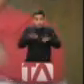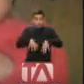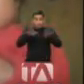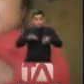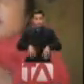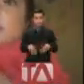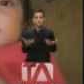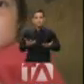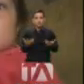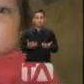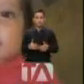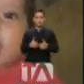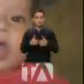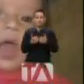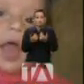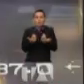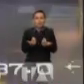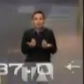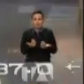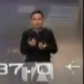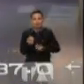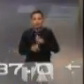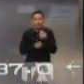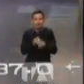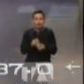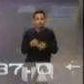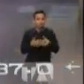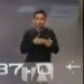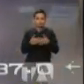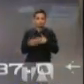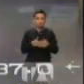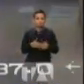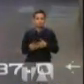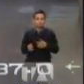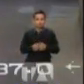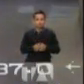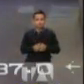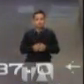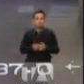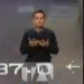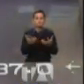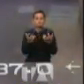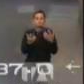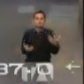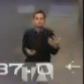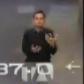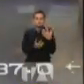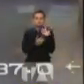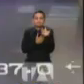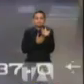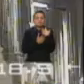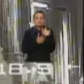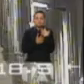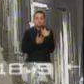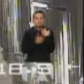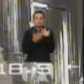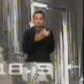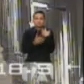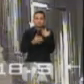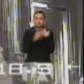dónde, cómo, ni en qué condiciones estés. Ya llega el paramédico a evaluar. Tan solo deseas tenerlo en tus brazos, sano y salvo.